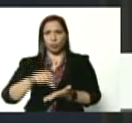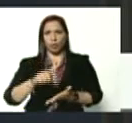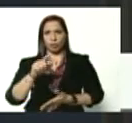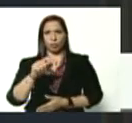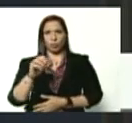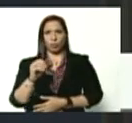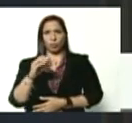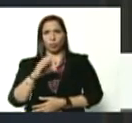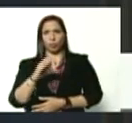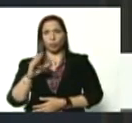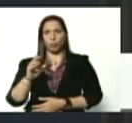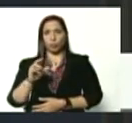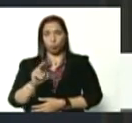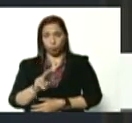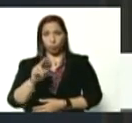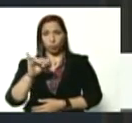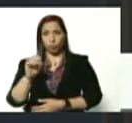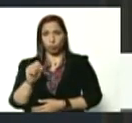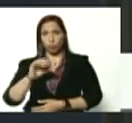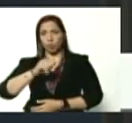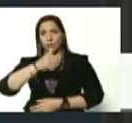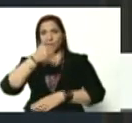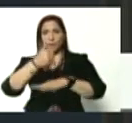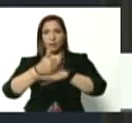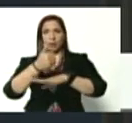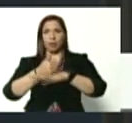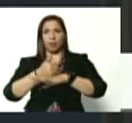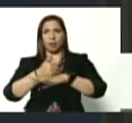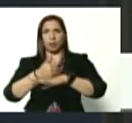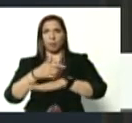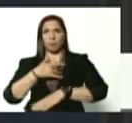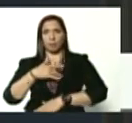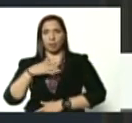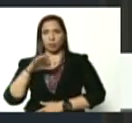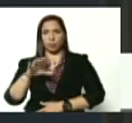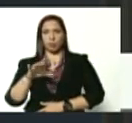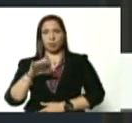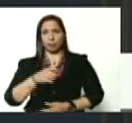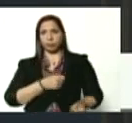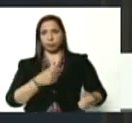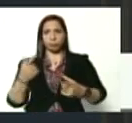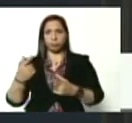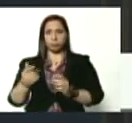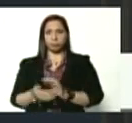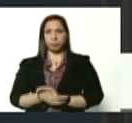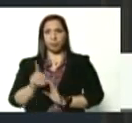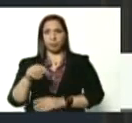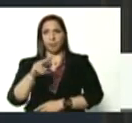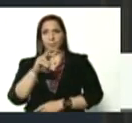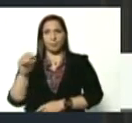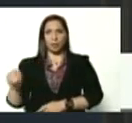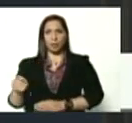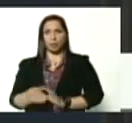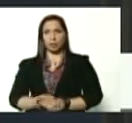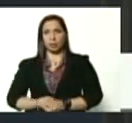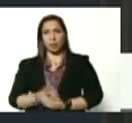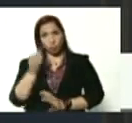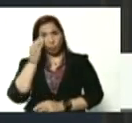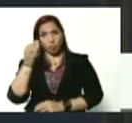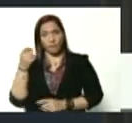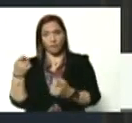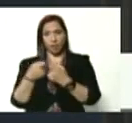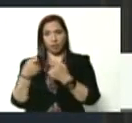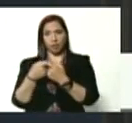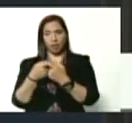y desde este punto el jefe patriota envía una columna hacia tivo el 20 el consejo batalla del